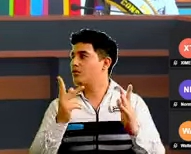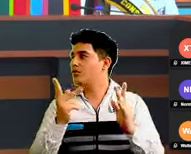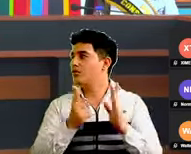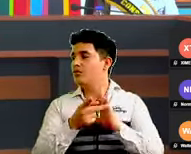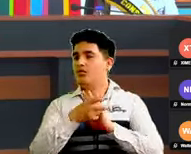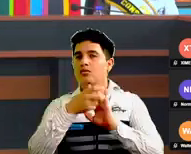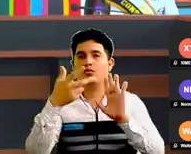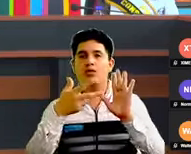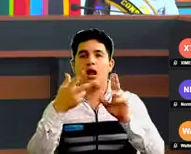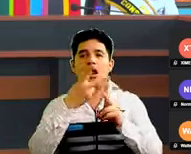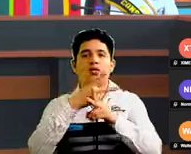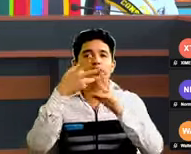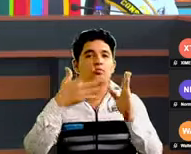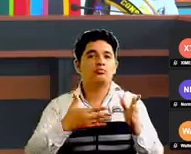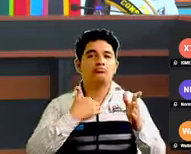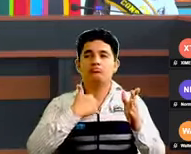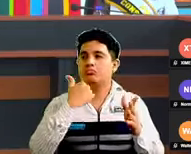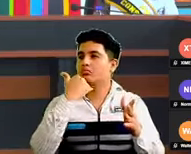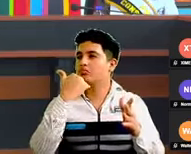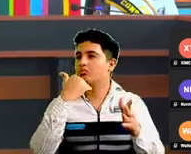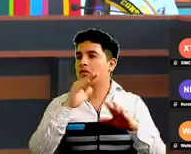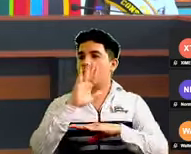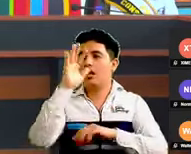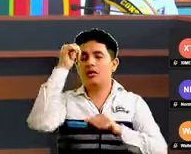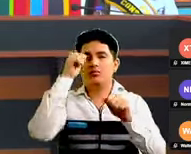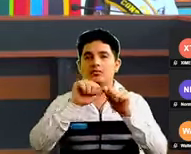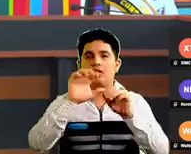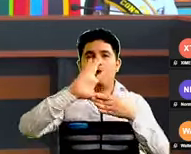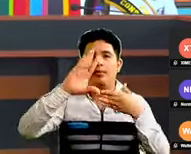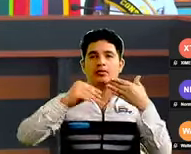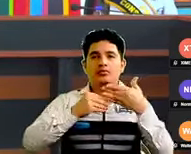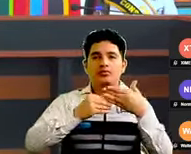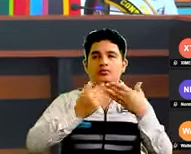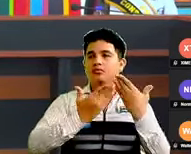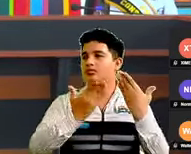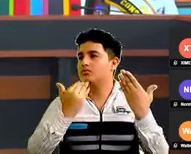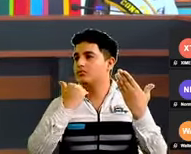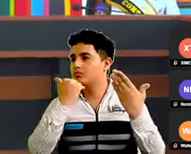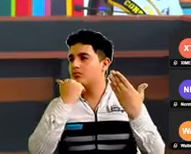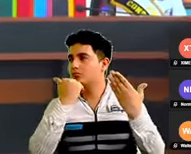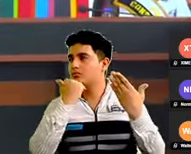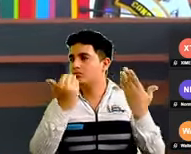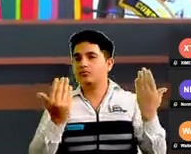compañero concejal tiene algo que aportar en torno al tratamiento de esta sesión.